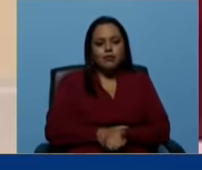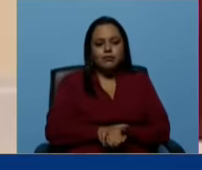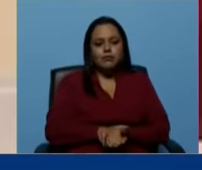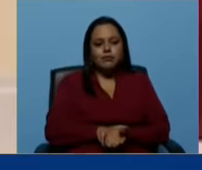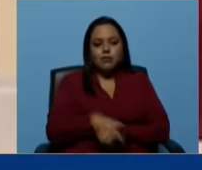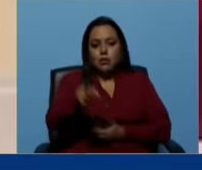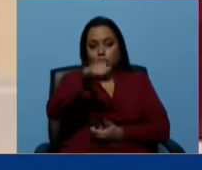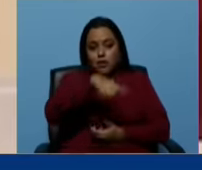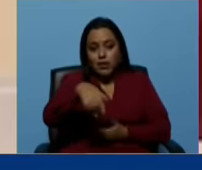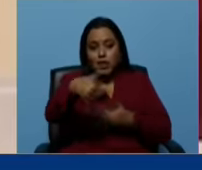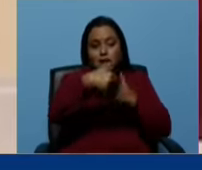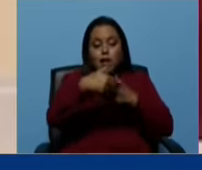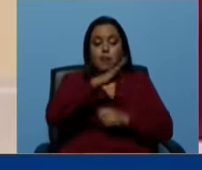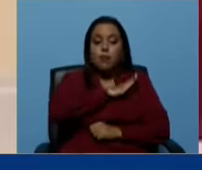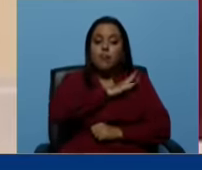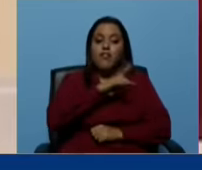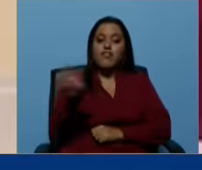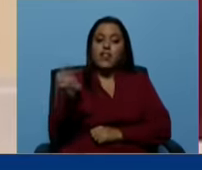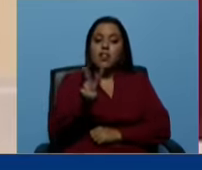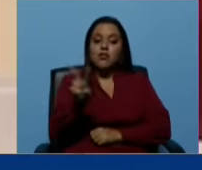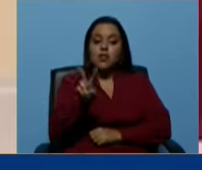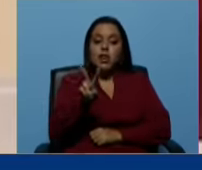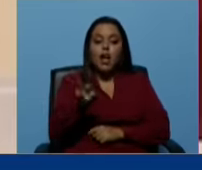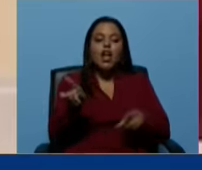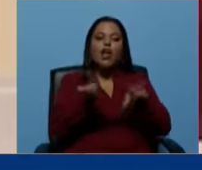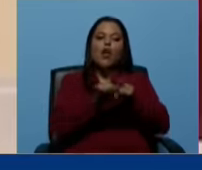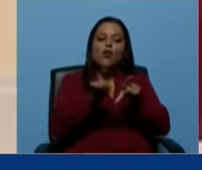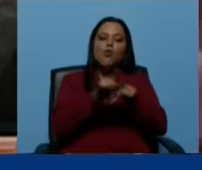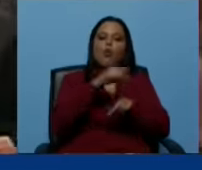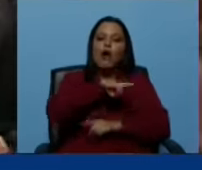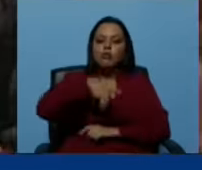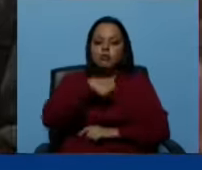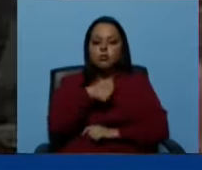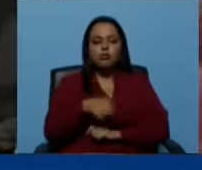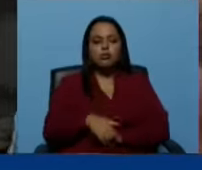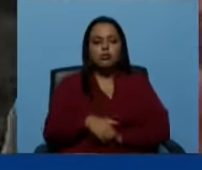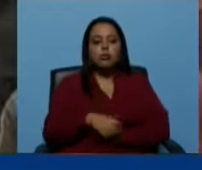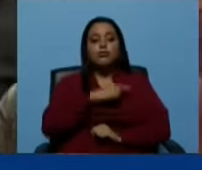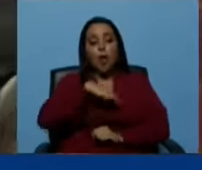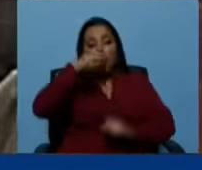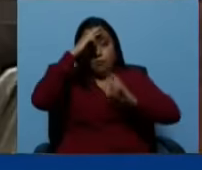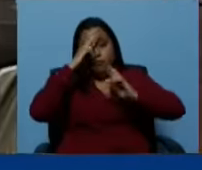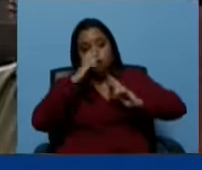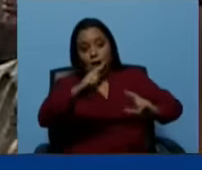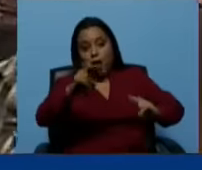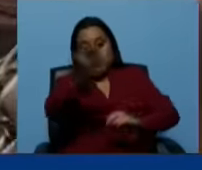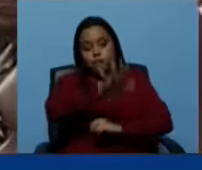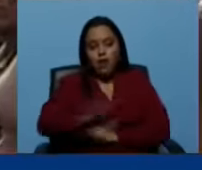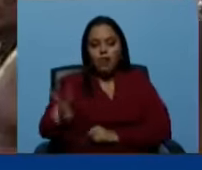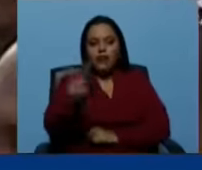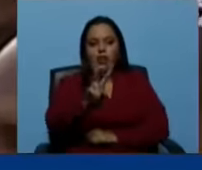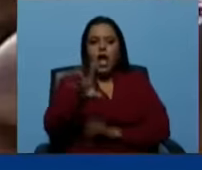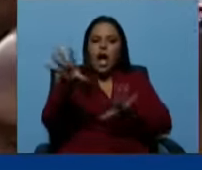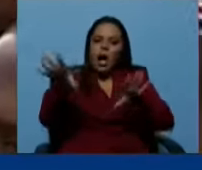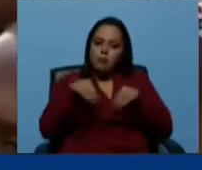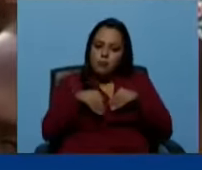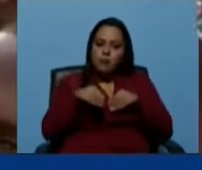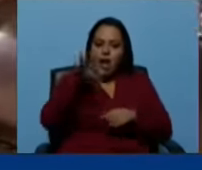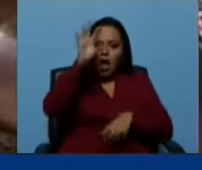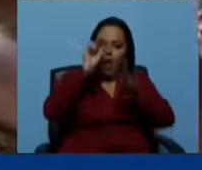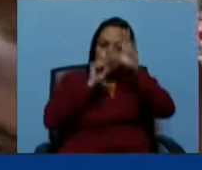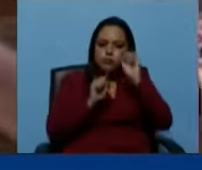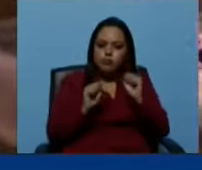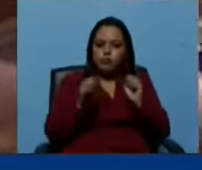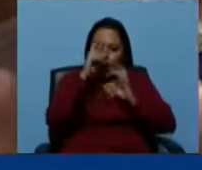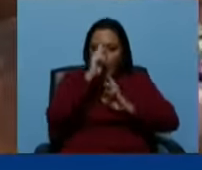ustedes. Ustedes son venezolanos, tanto como nosotros. Nosotros respetamos a toda Venezuela. Aprenda a respetar al